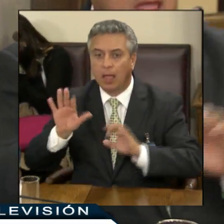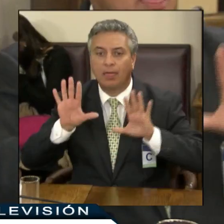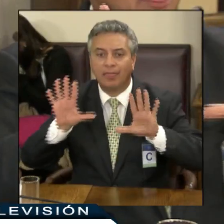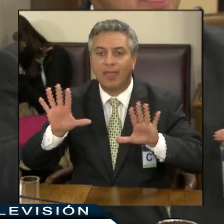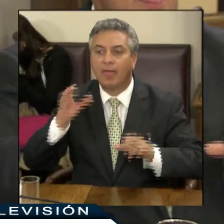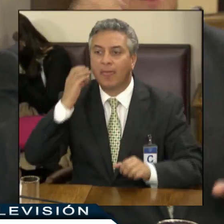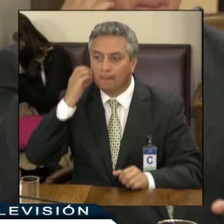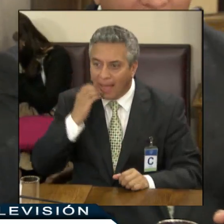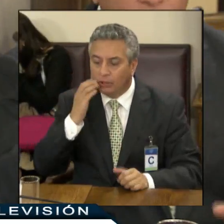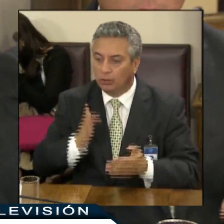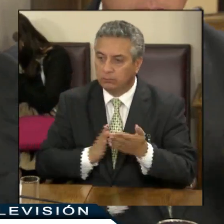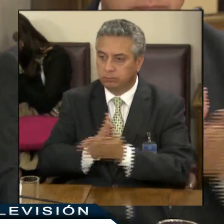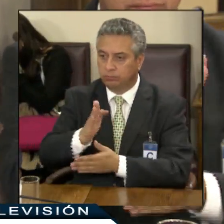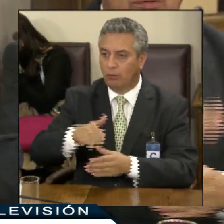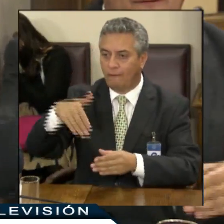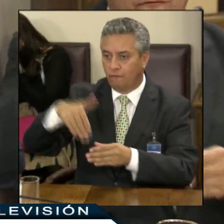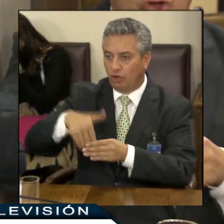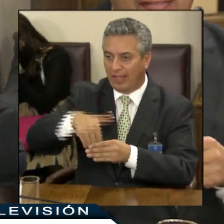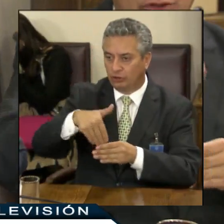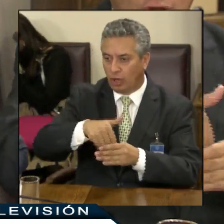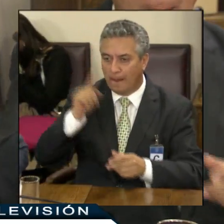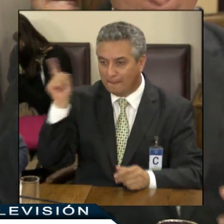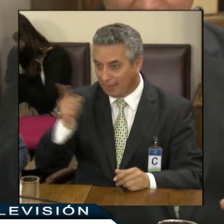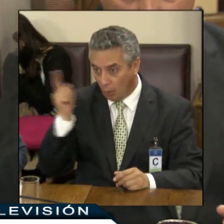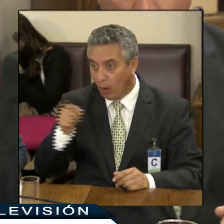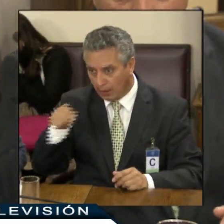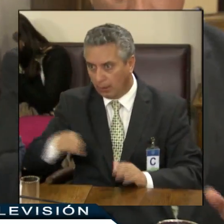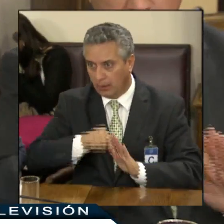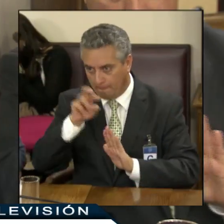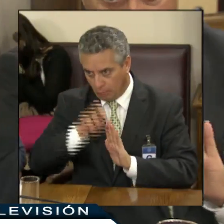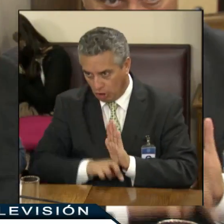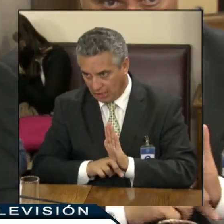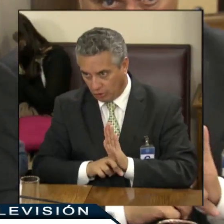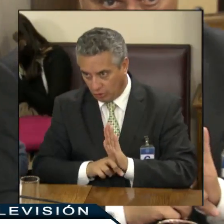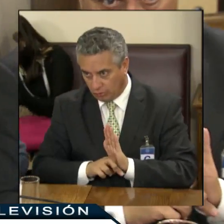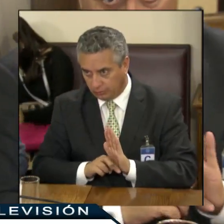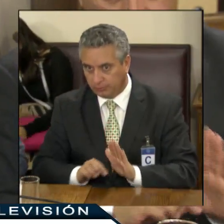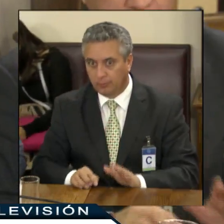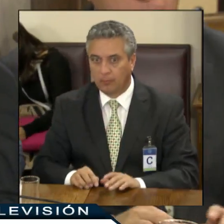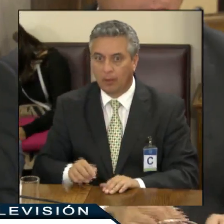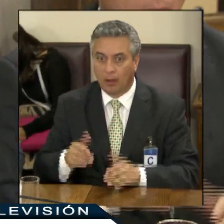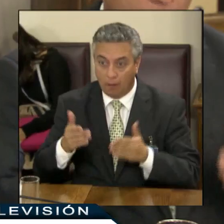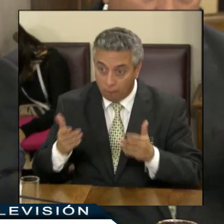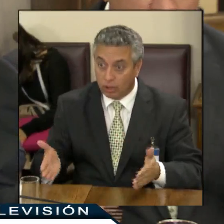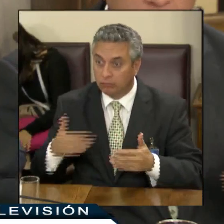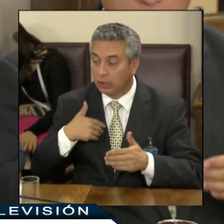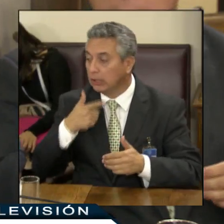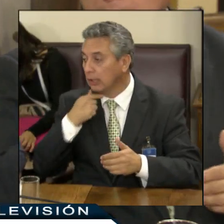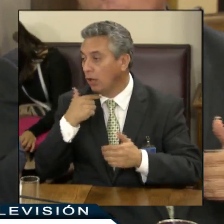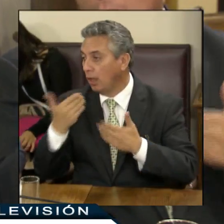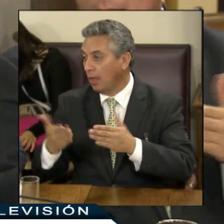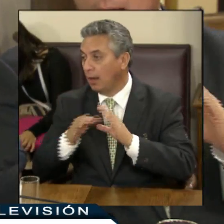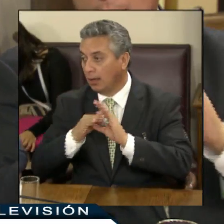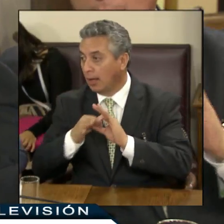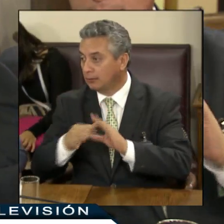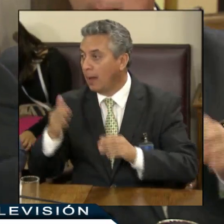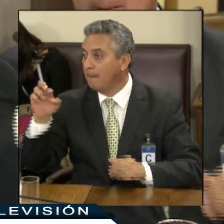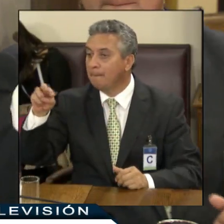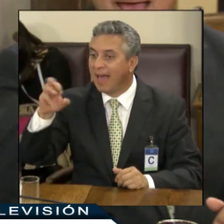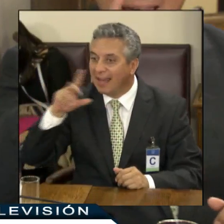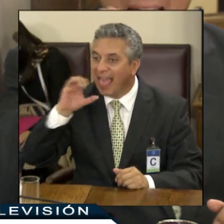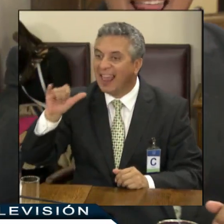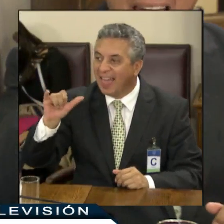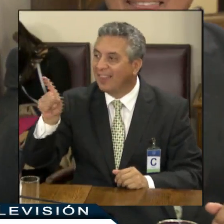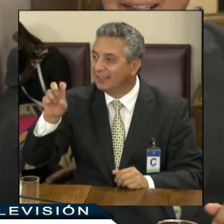mayo vamos a comenzar la votación en particular de del proyecto ya Bueno quiero dar las gracias a María Alejandra